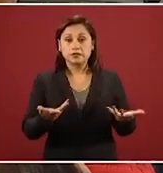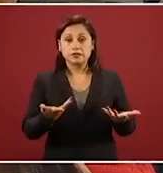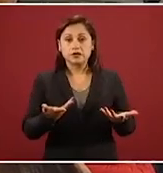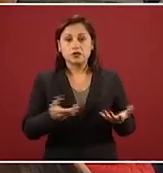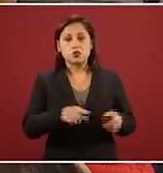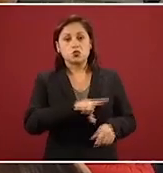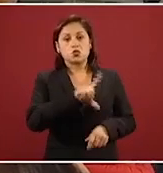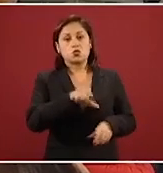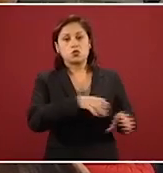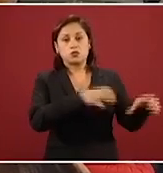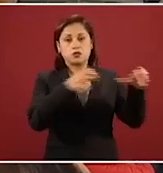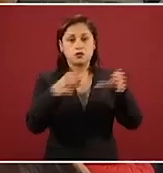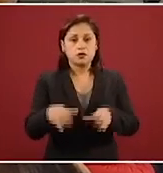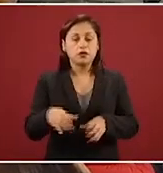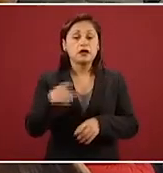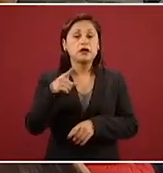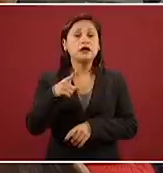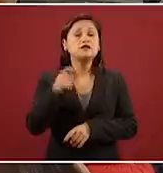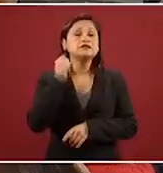está